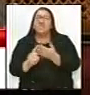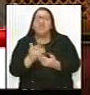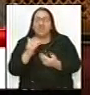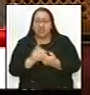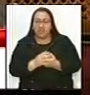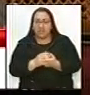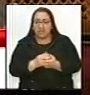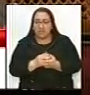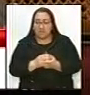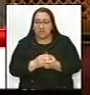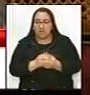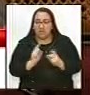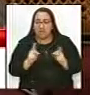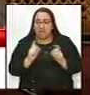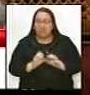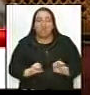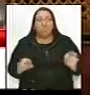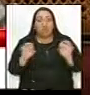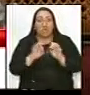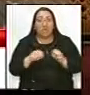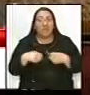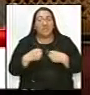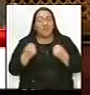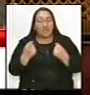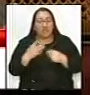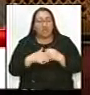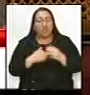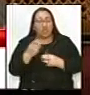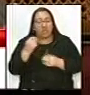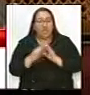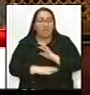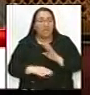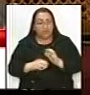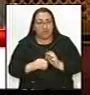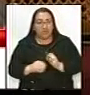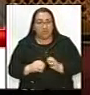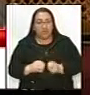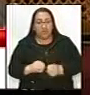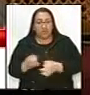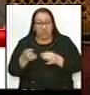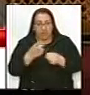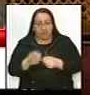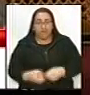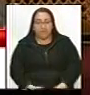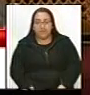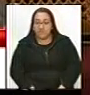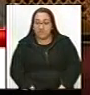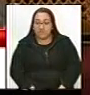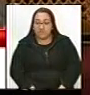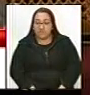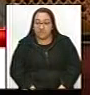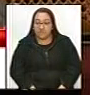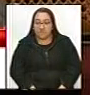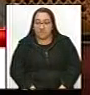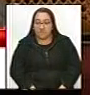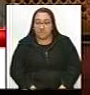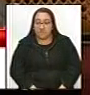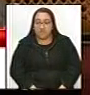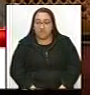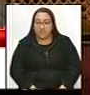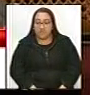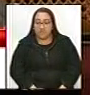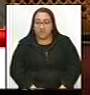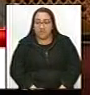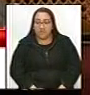de entender pero es prioritario que se entiendan los conceptos básicos que paso a explicar en el primer lado tenemos a la red